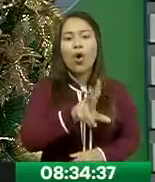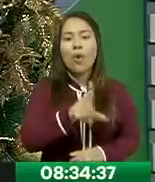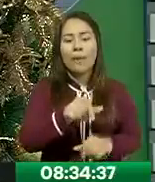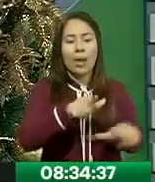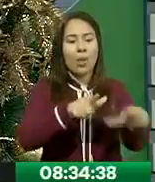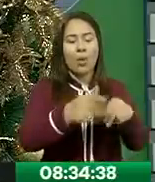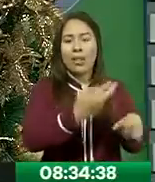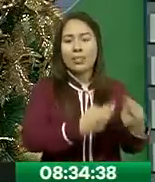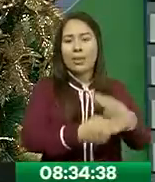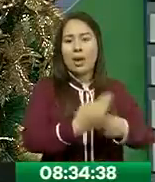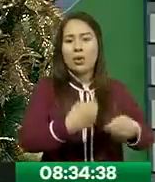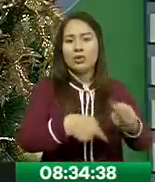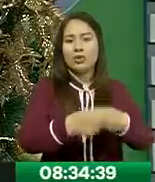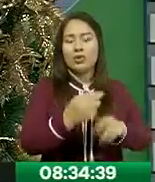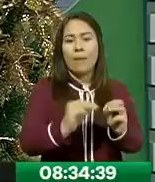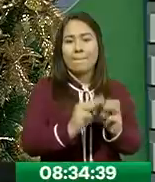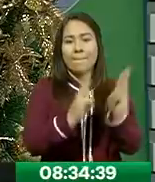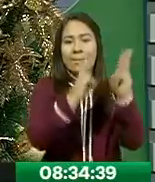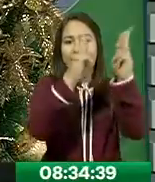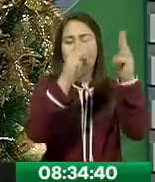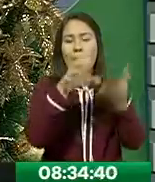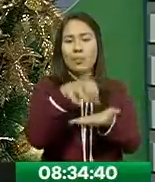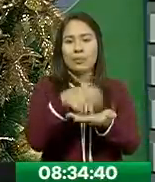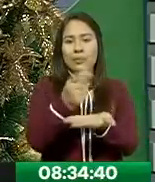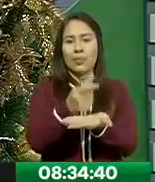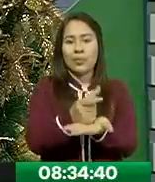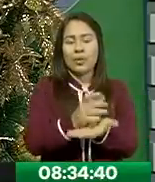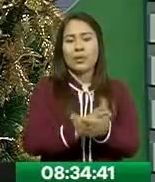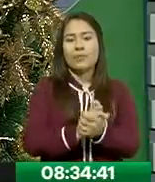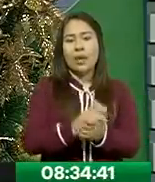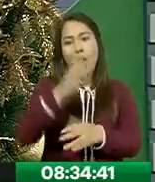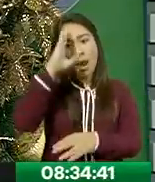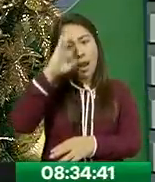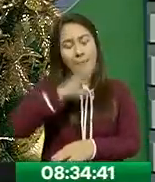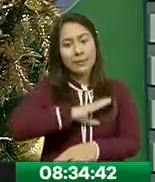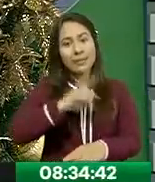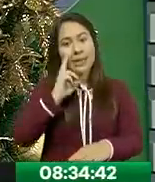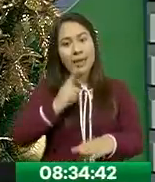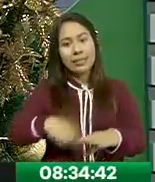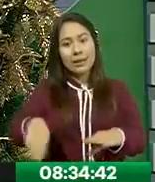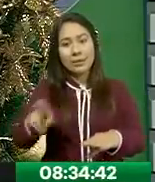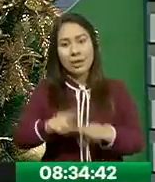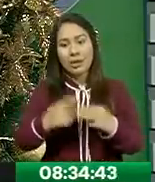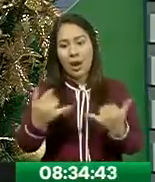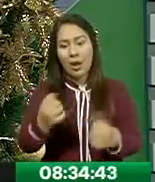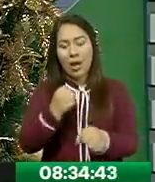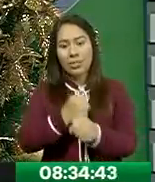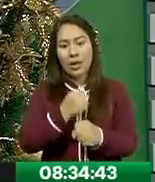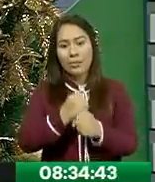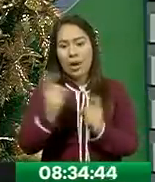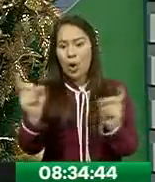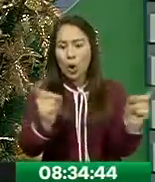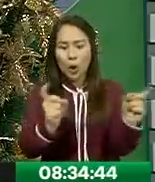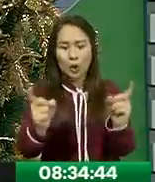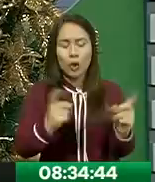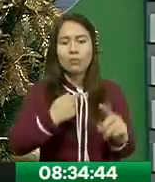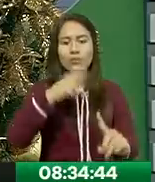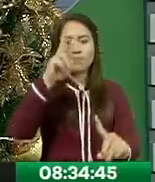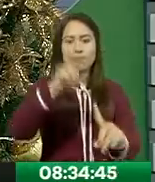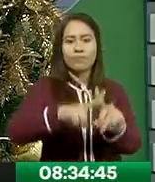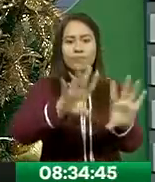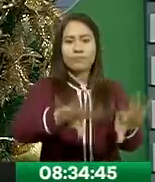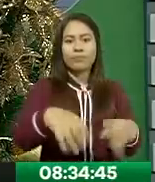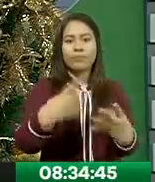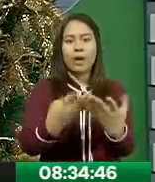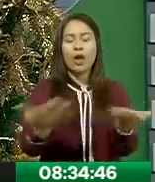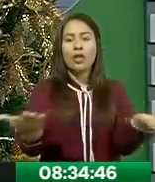local comercial en el Cantón Milagro de la provincia del Guayas. La Policía Nacional realiza operativos de control para lograr la captura de los